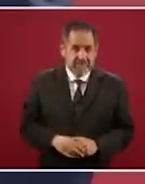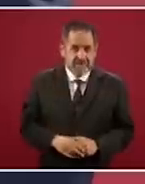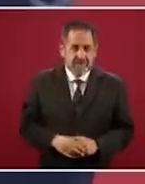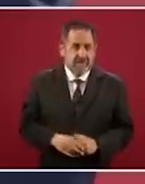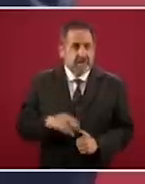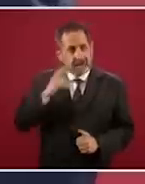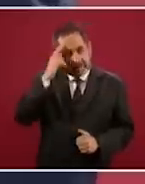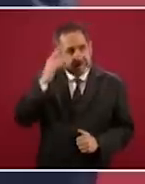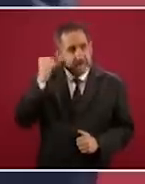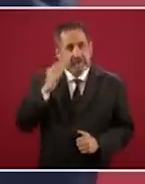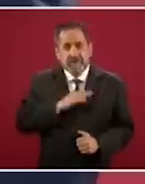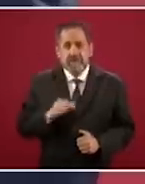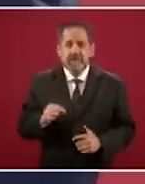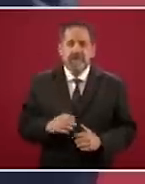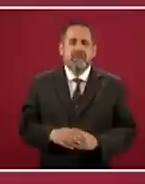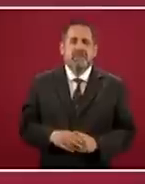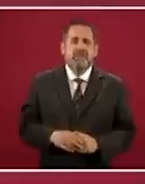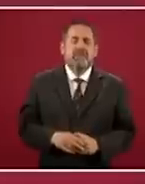de